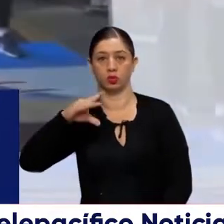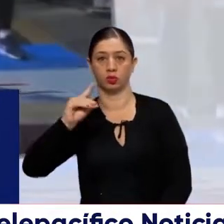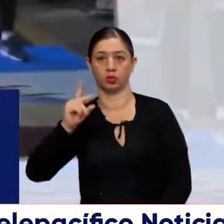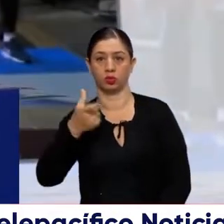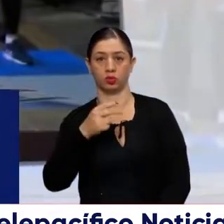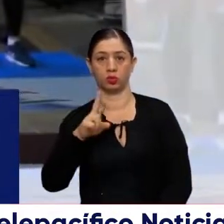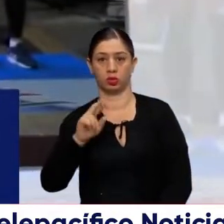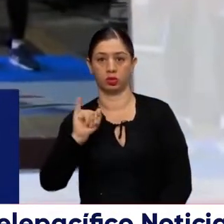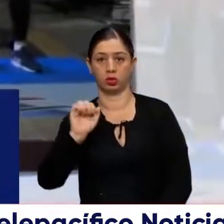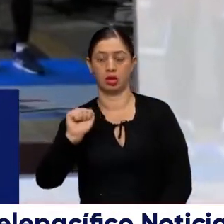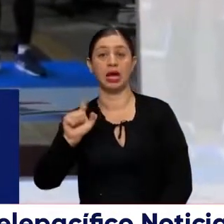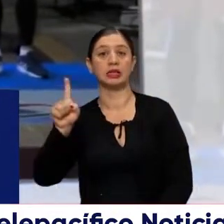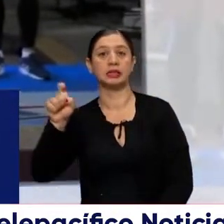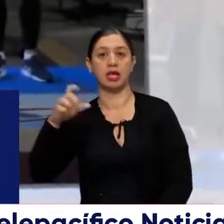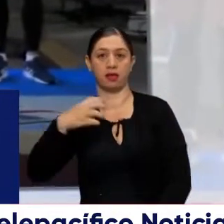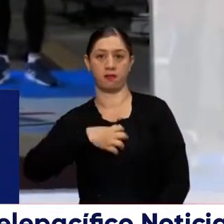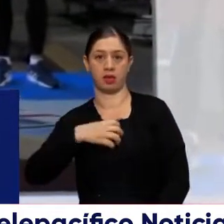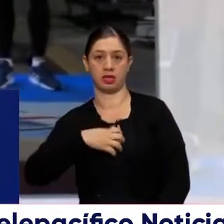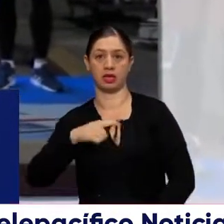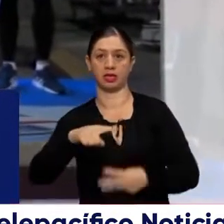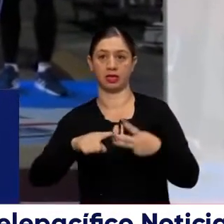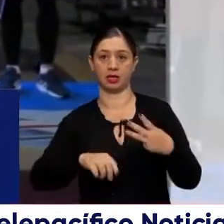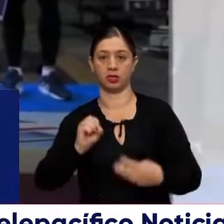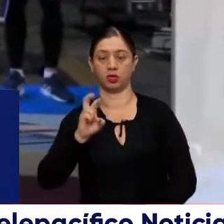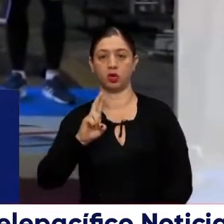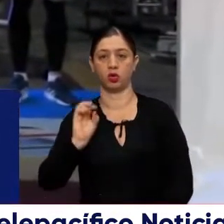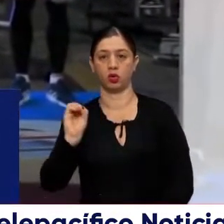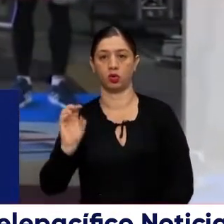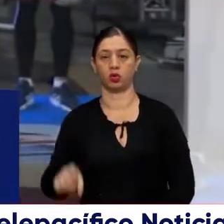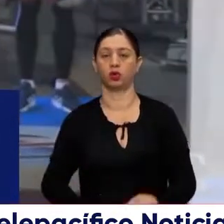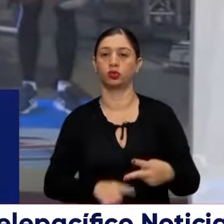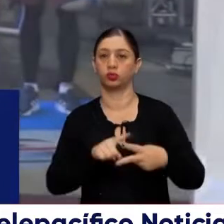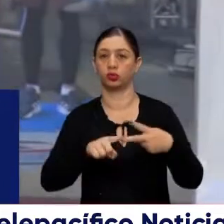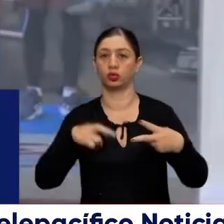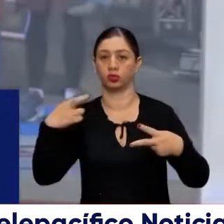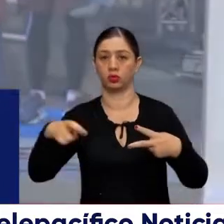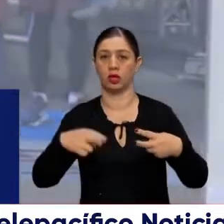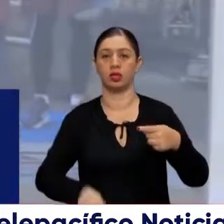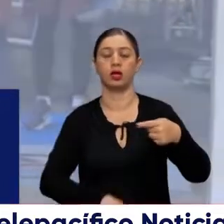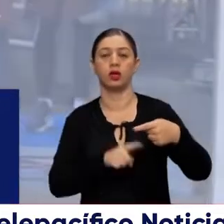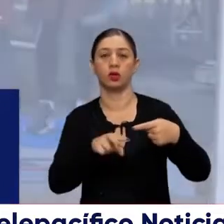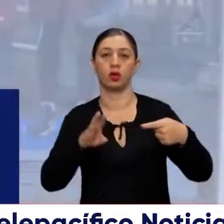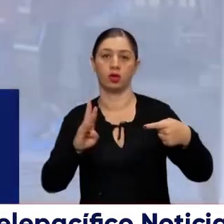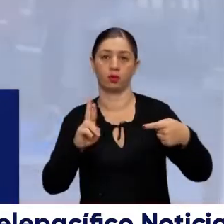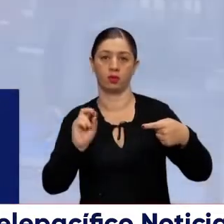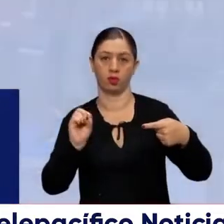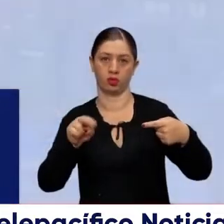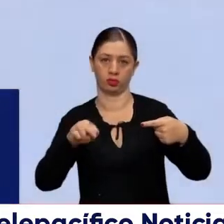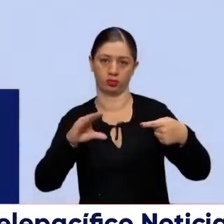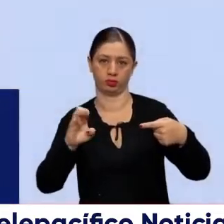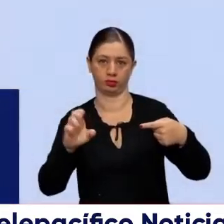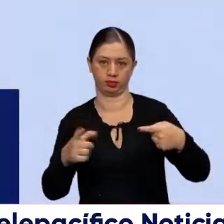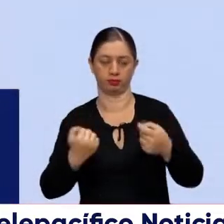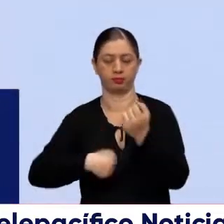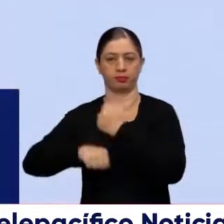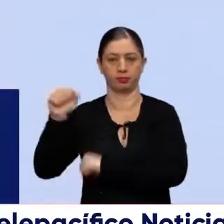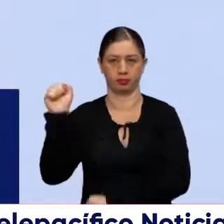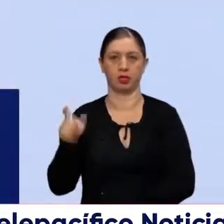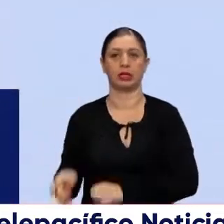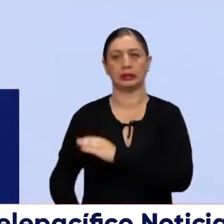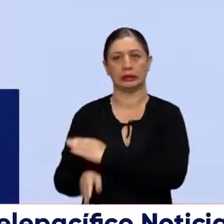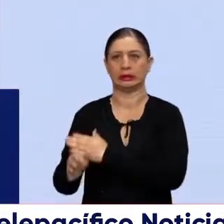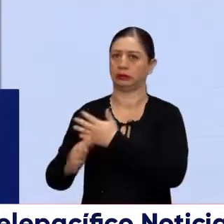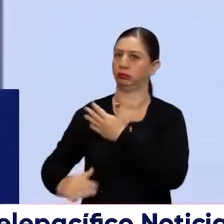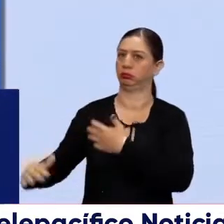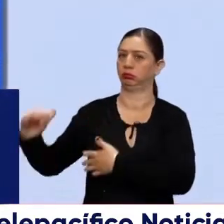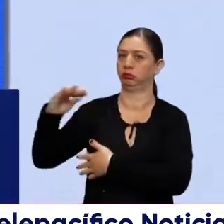competencia, suma 6 medallas, 3 de oro, 2 de plata y 1 de bronce y continúa al comando del certamen.